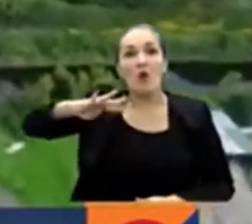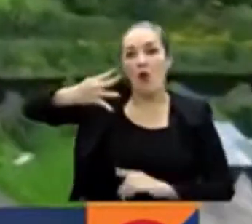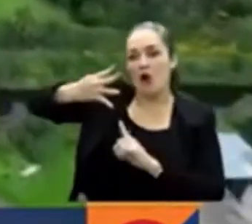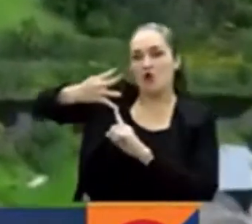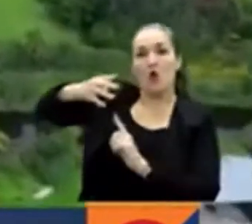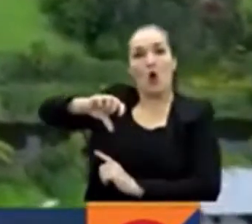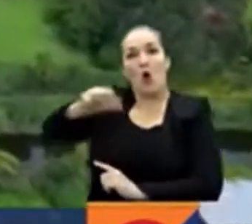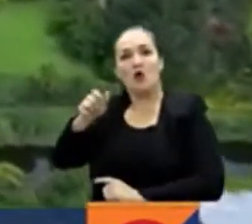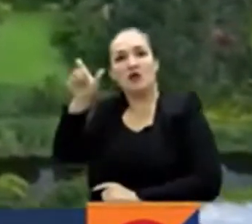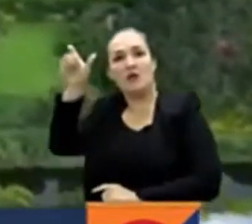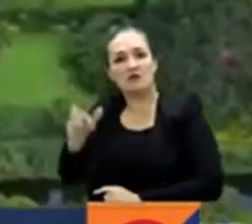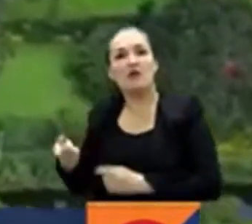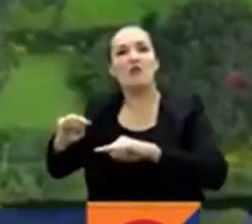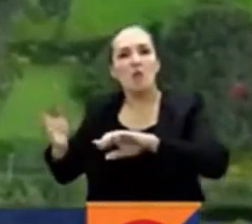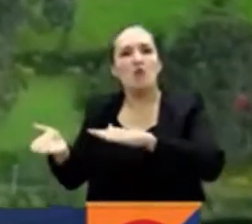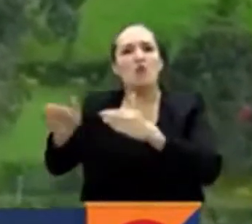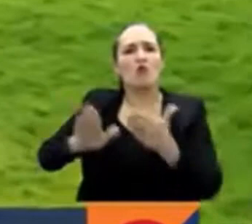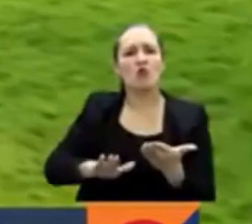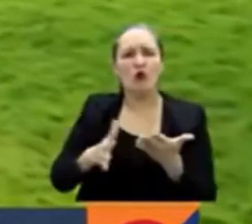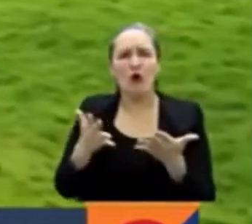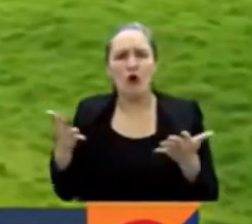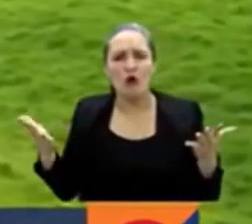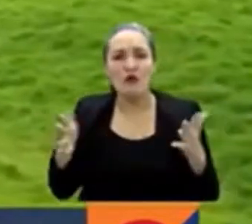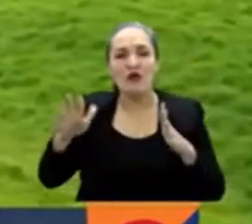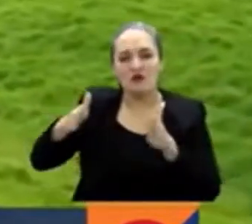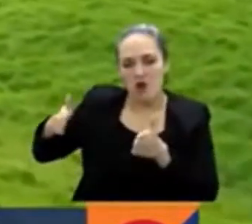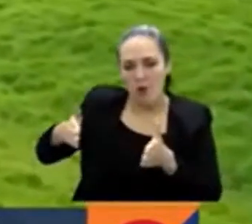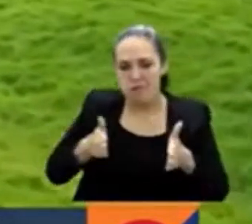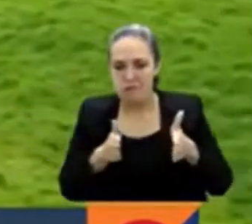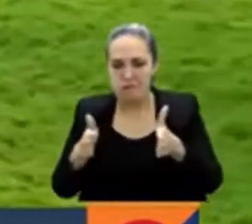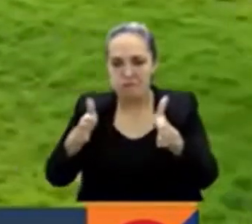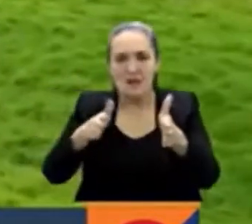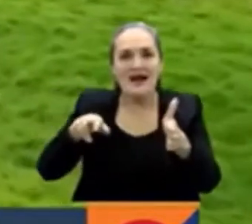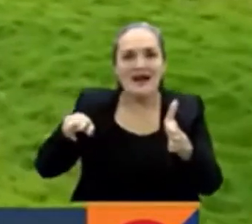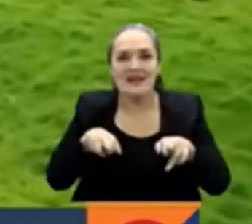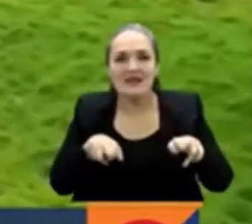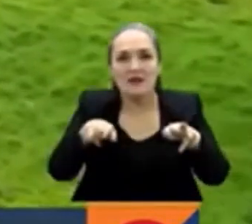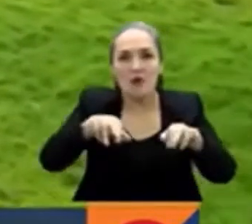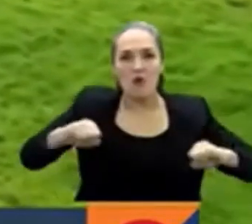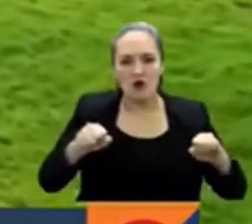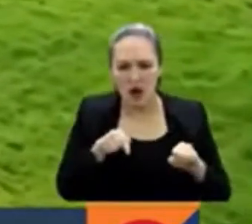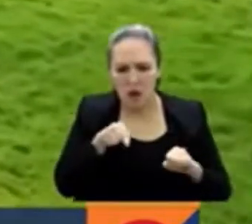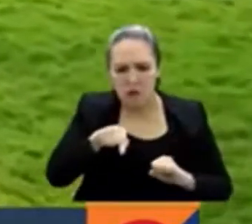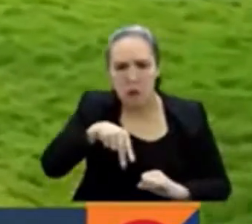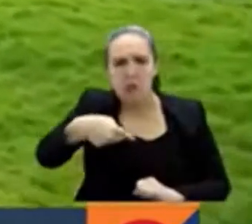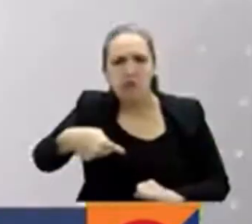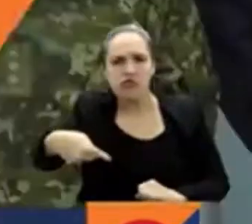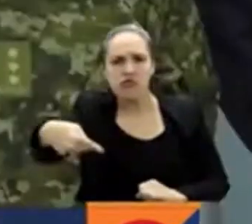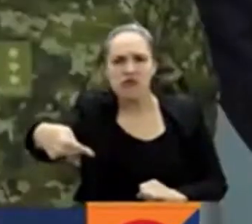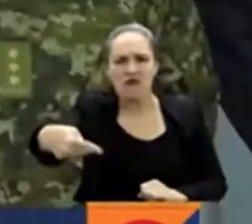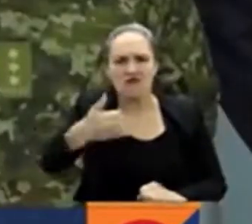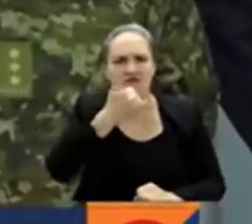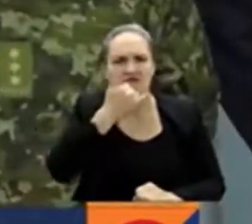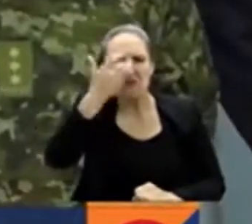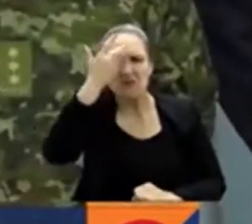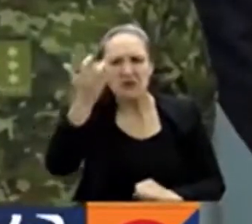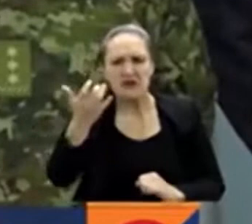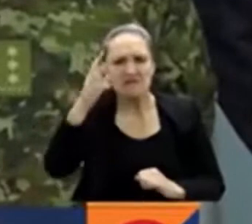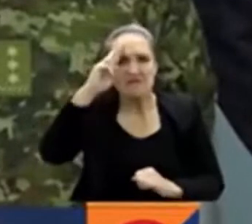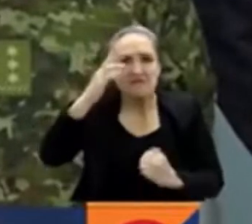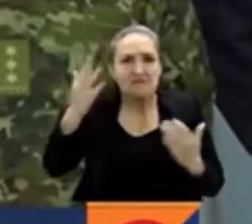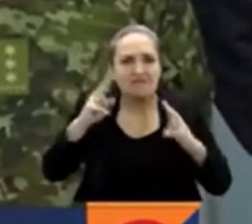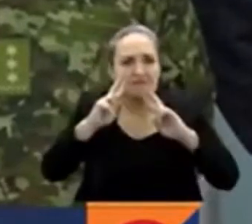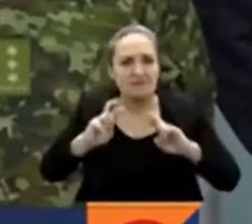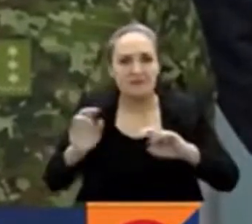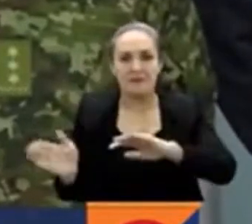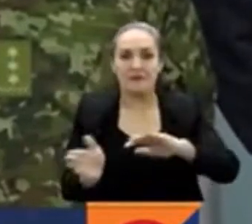en la capital del país. El cuerpo estaba en la bocatoma del río Bogotá. Autoridades investigan el móvil del crimen.